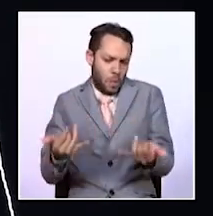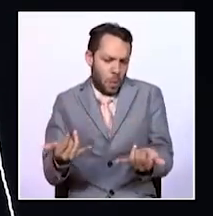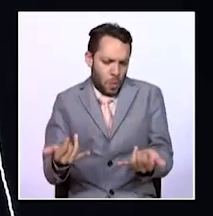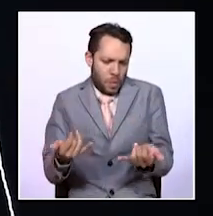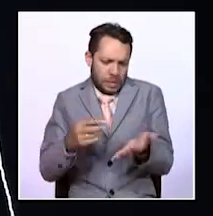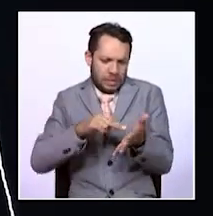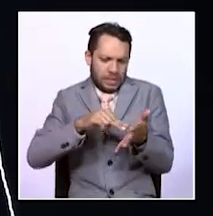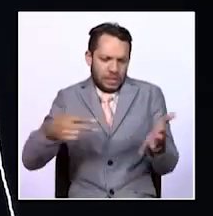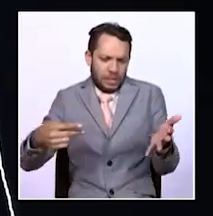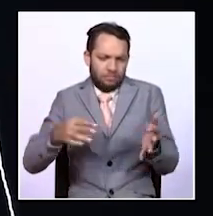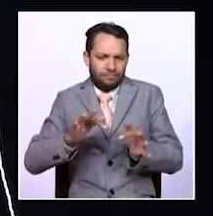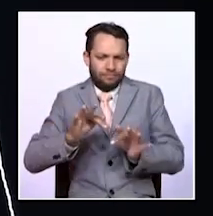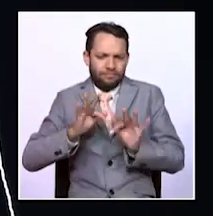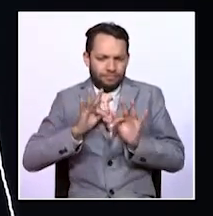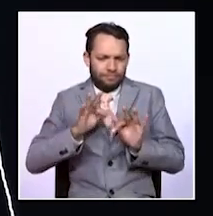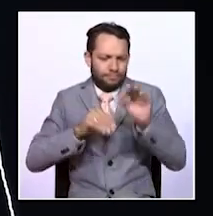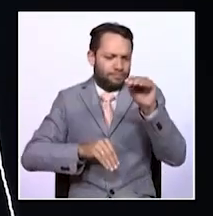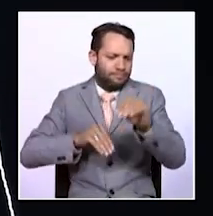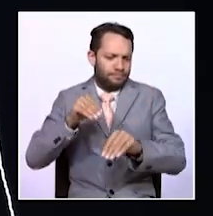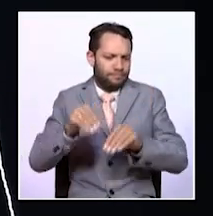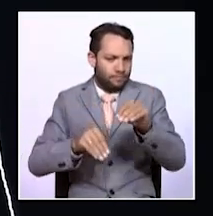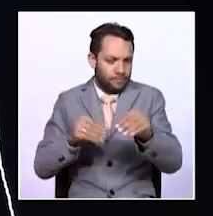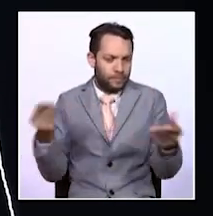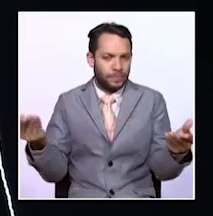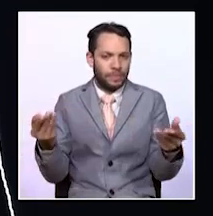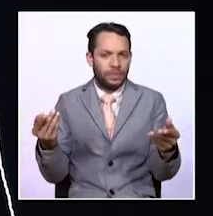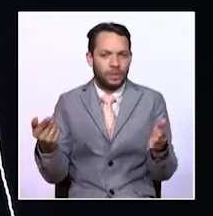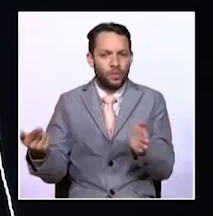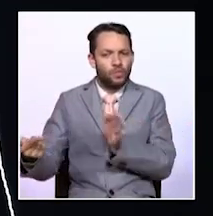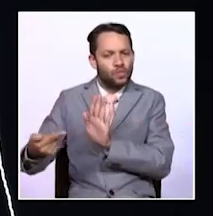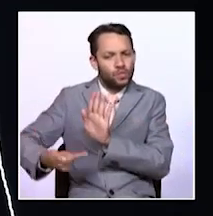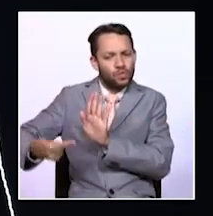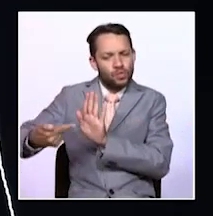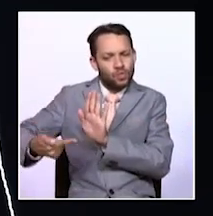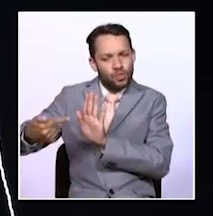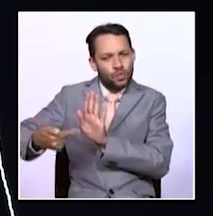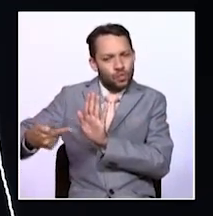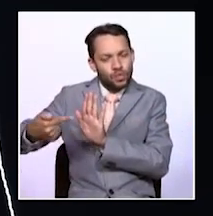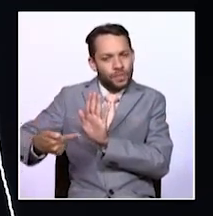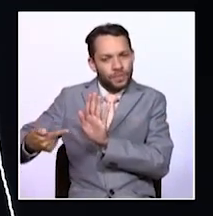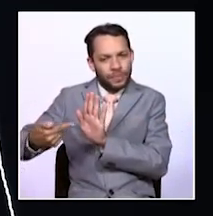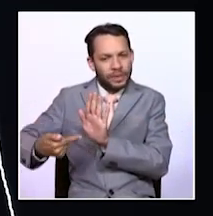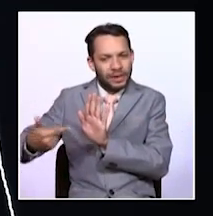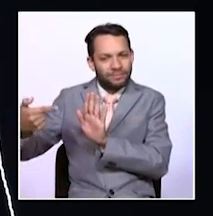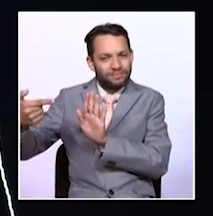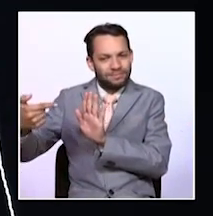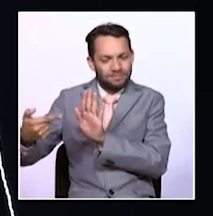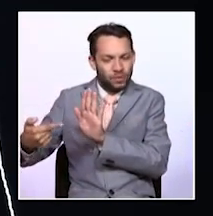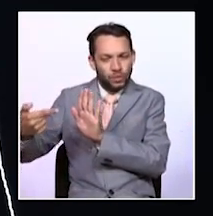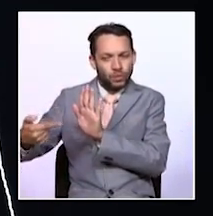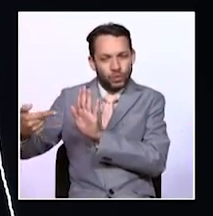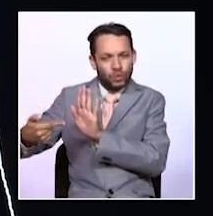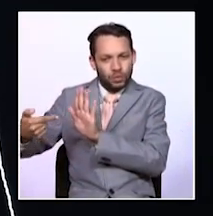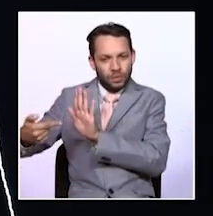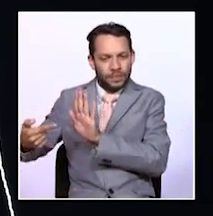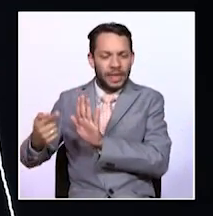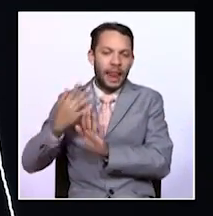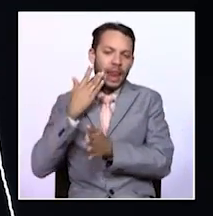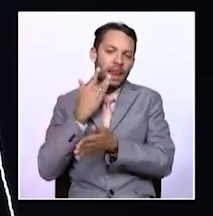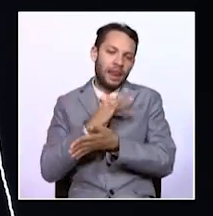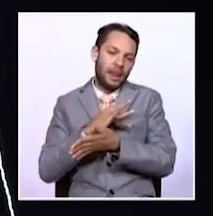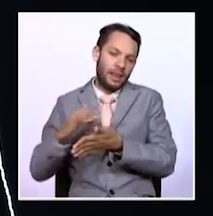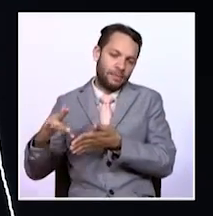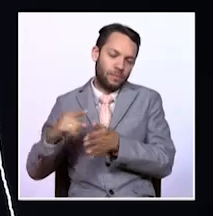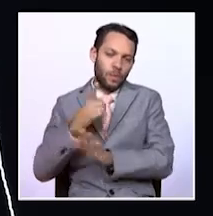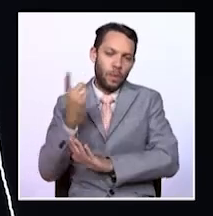algunos métodos terapéuticos con la radiología intervencionista donde se puede hacer una limpieza de estos vasos, de